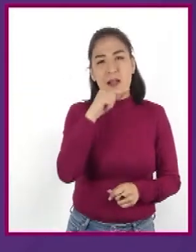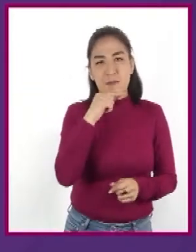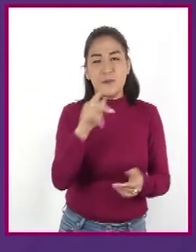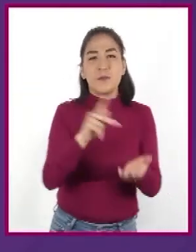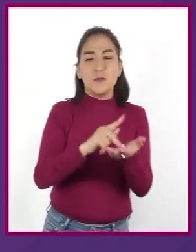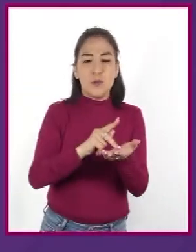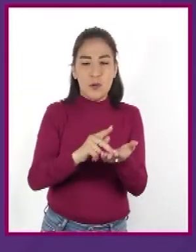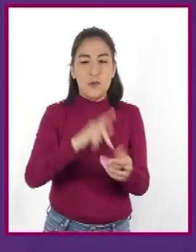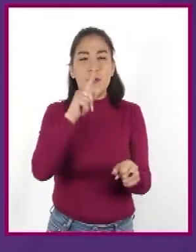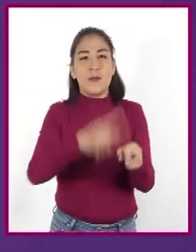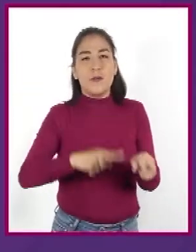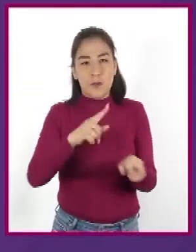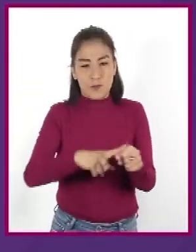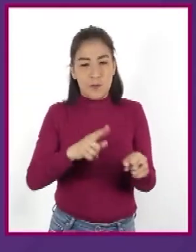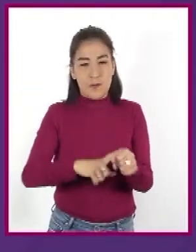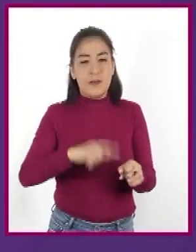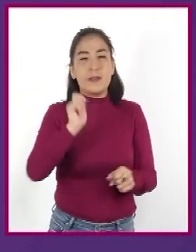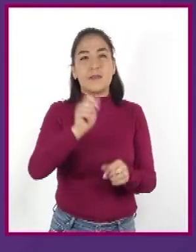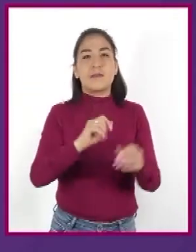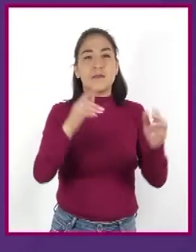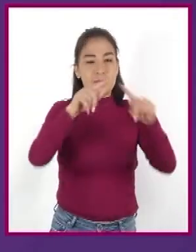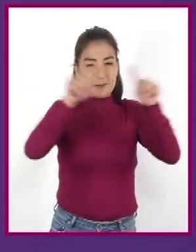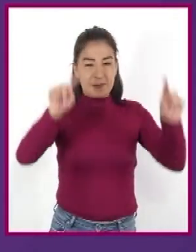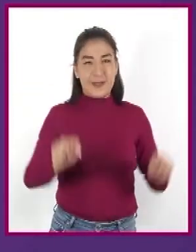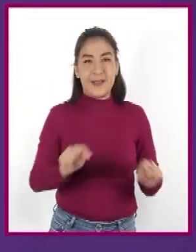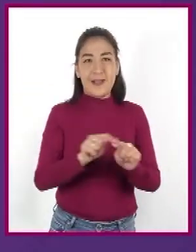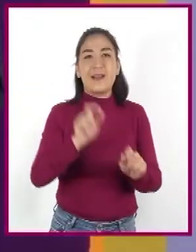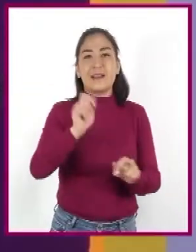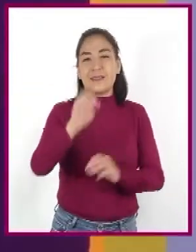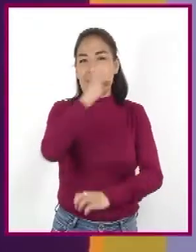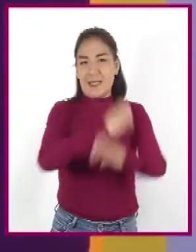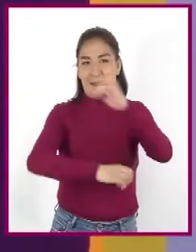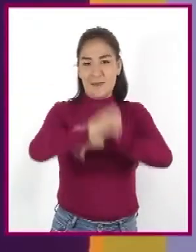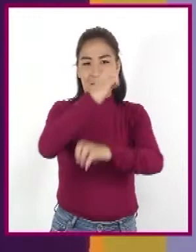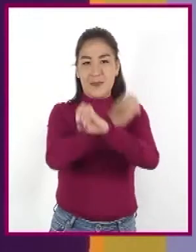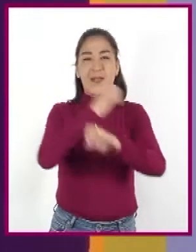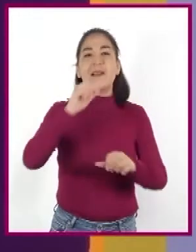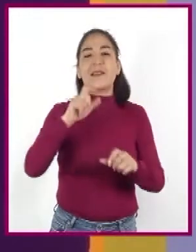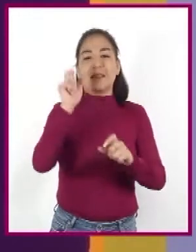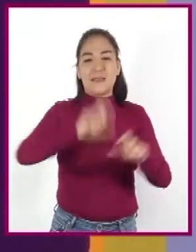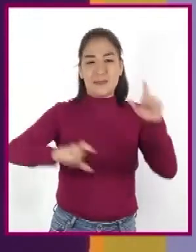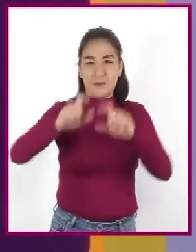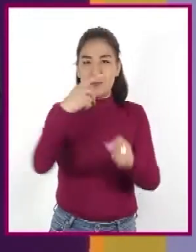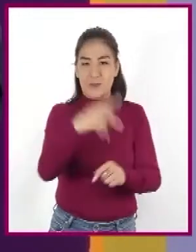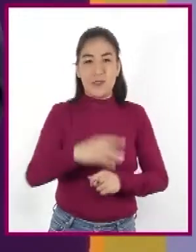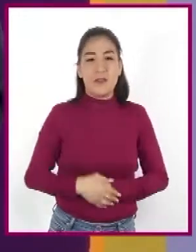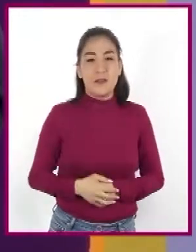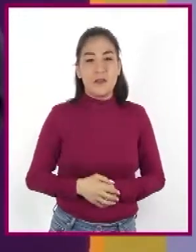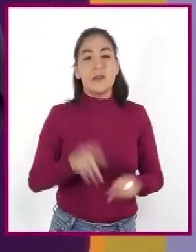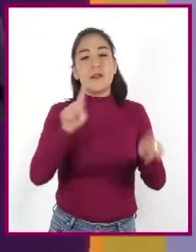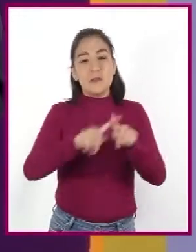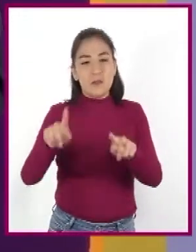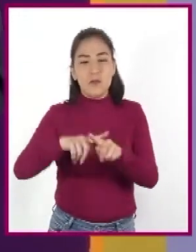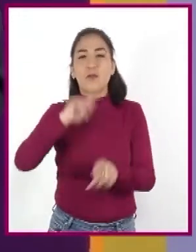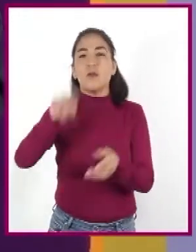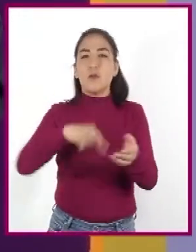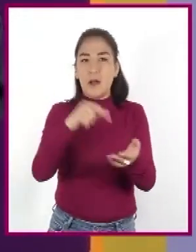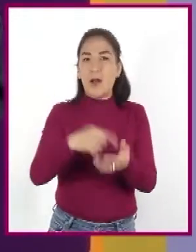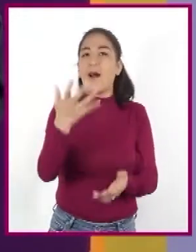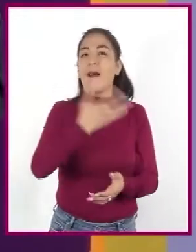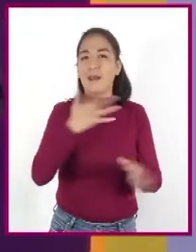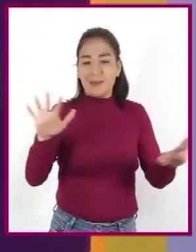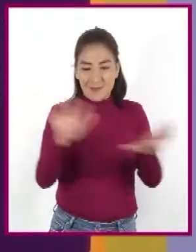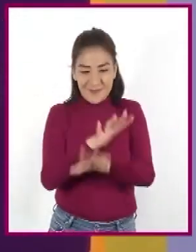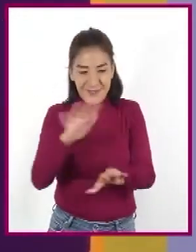colores, tabla periódica de los elementos químicos. En cualquier lugar y momento ocurren reacciones